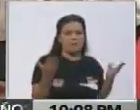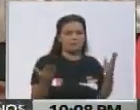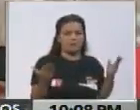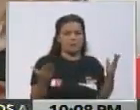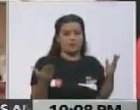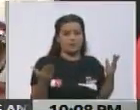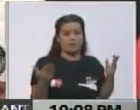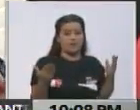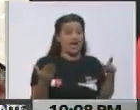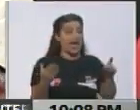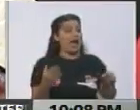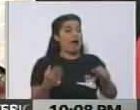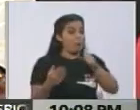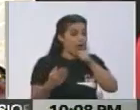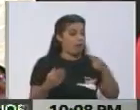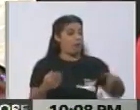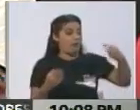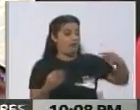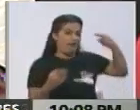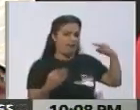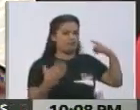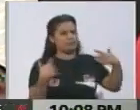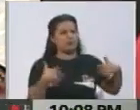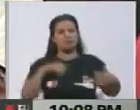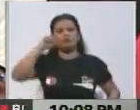poco mayores. Yo me acuerdo